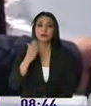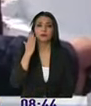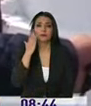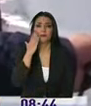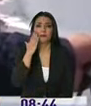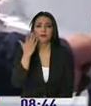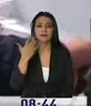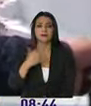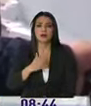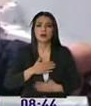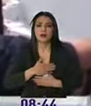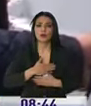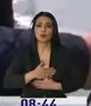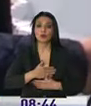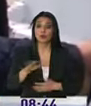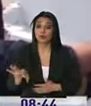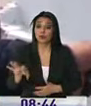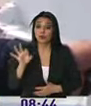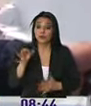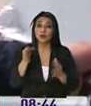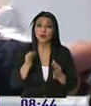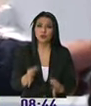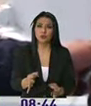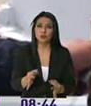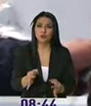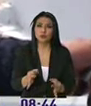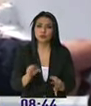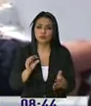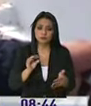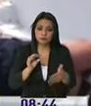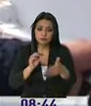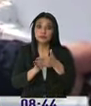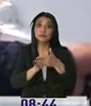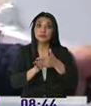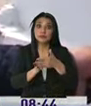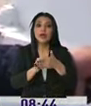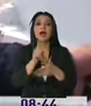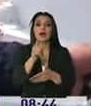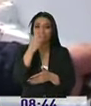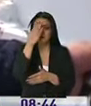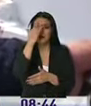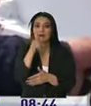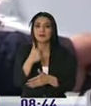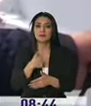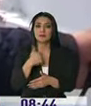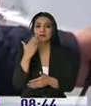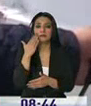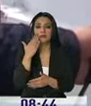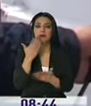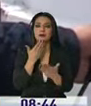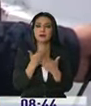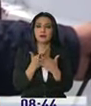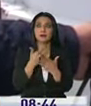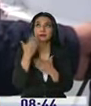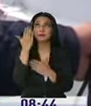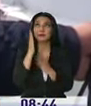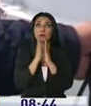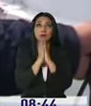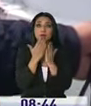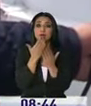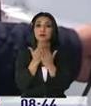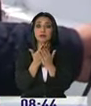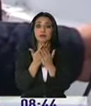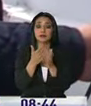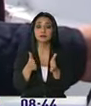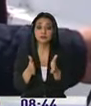madre. Encontramos porque teníamos unas iniciales ahí puestas, de ahí le reconocimos que era ese. Doy gracias a mi señor, al menos